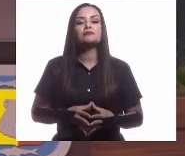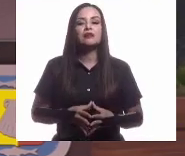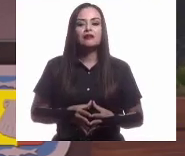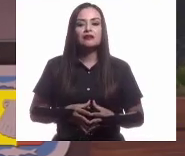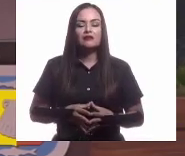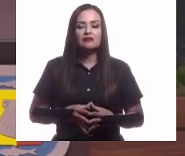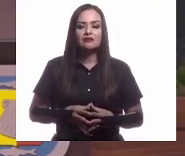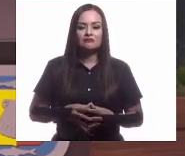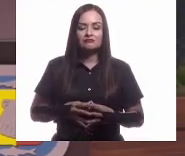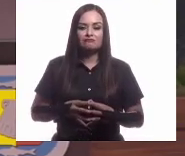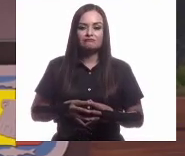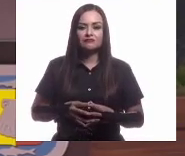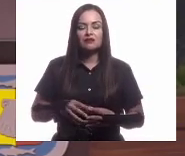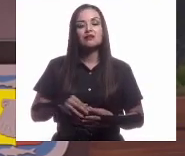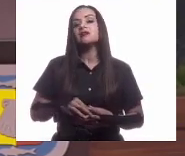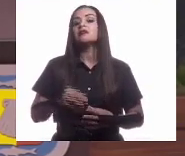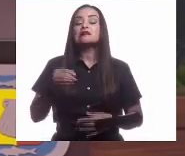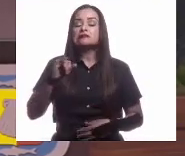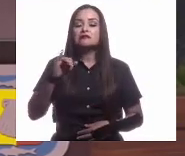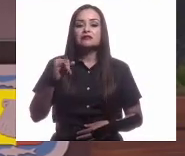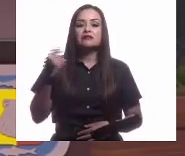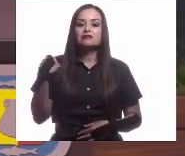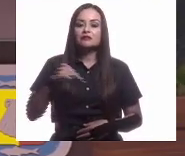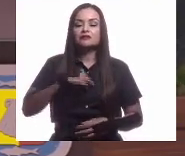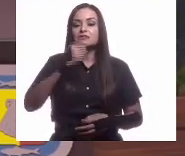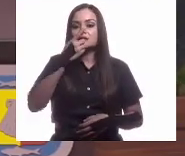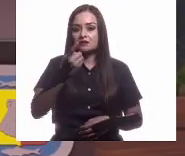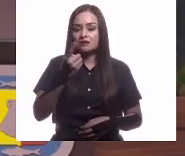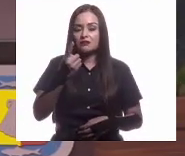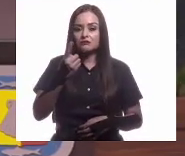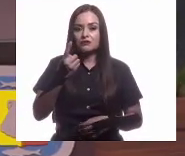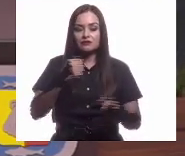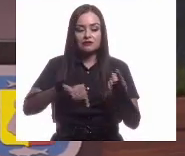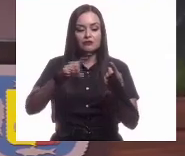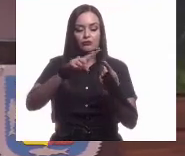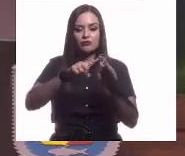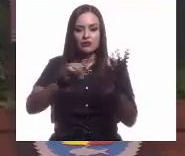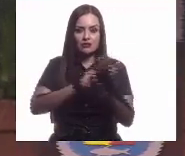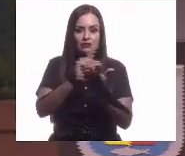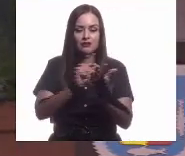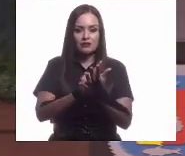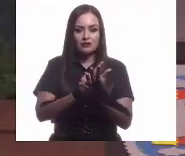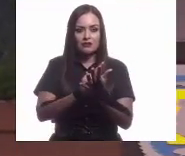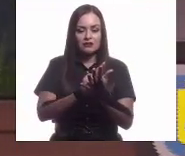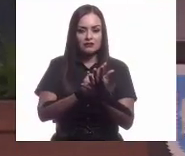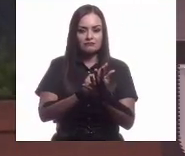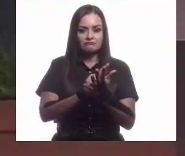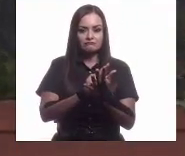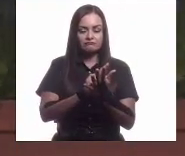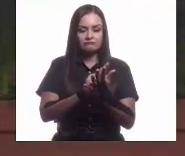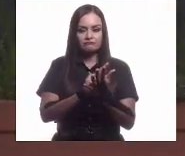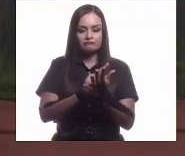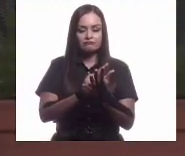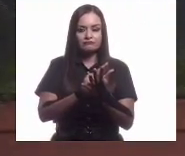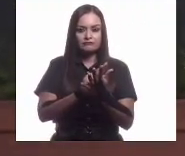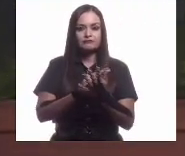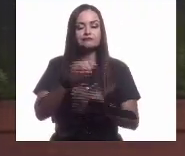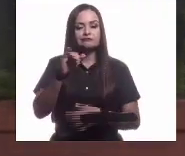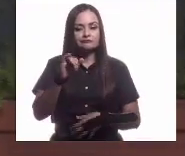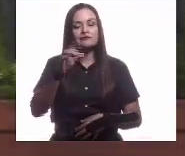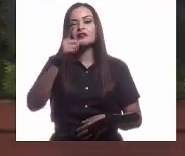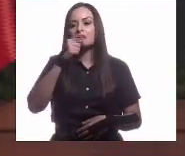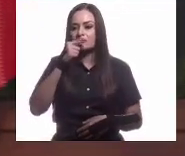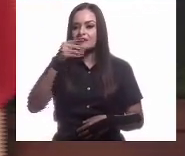Apostamos en aquel entonces por 2 vías: la de la ley que es la que acabamos de señalar aquí, la del